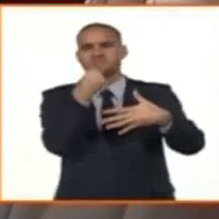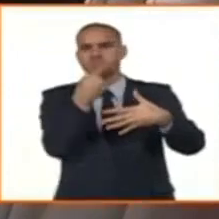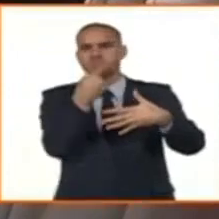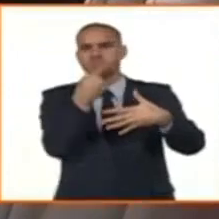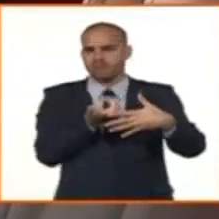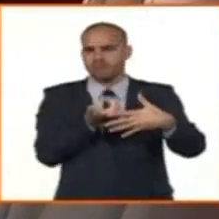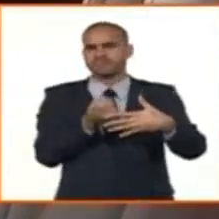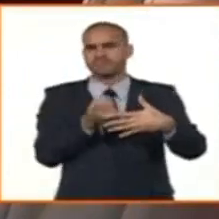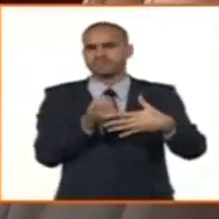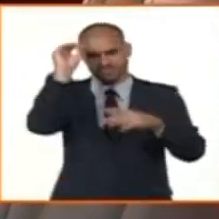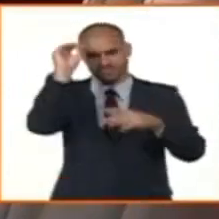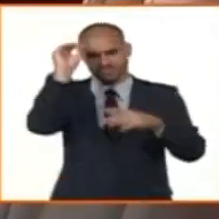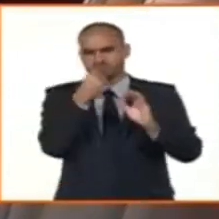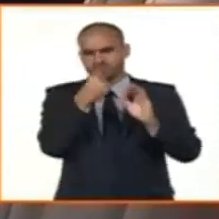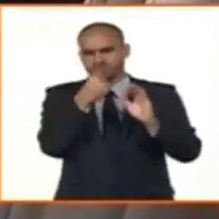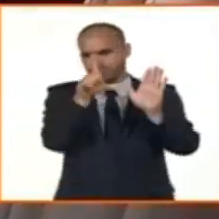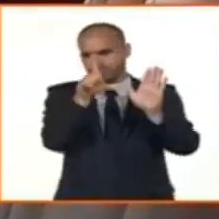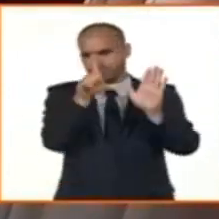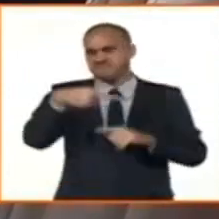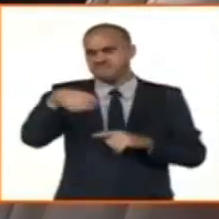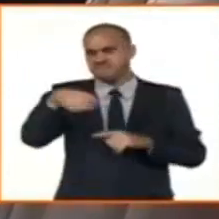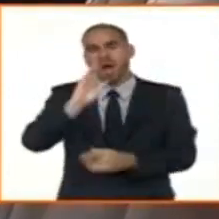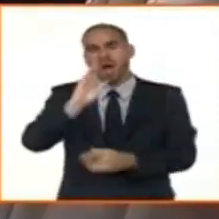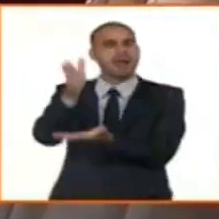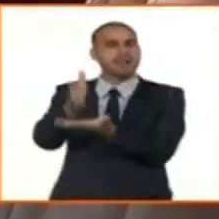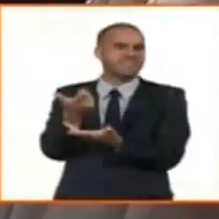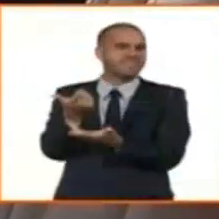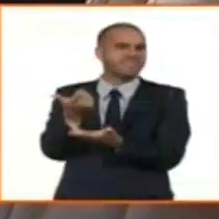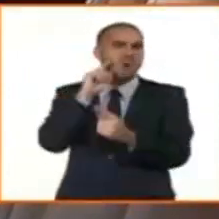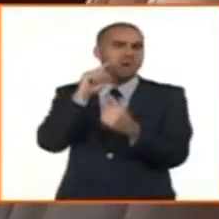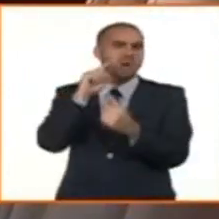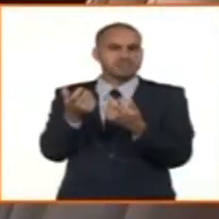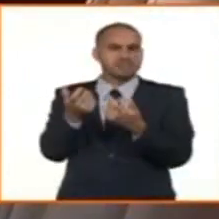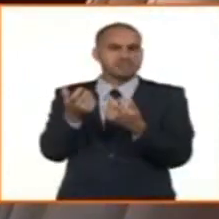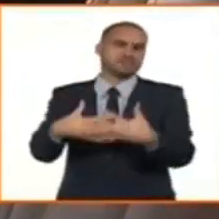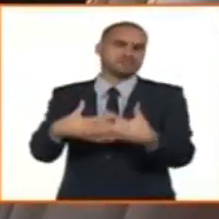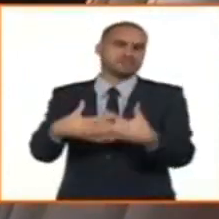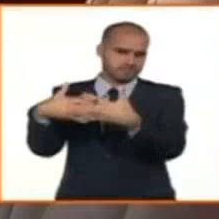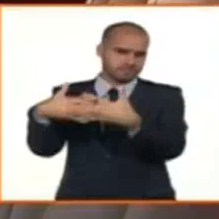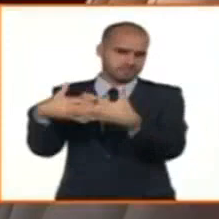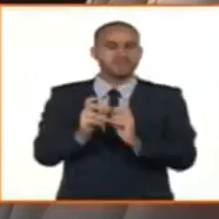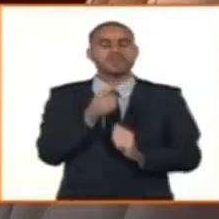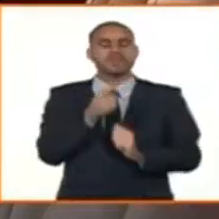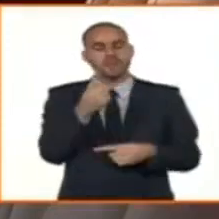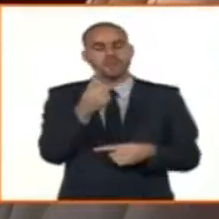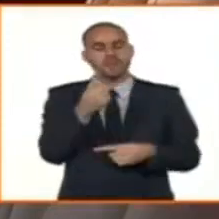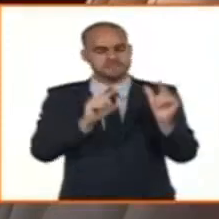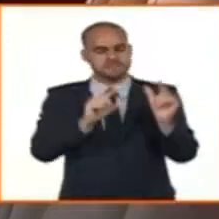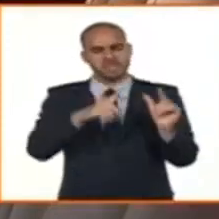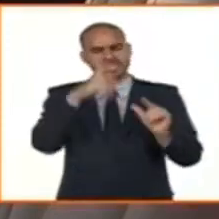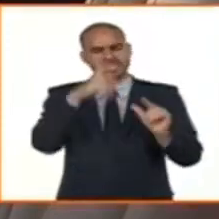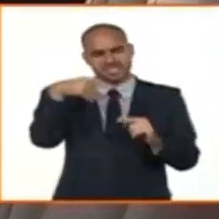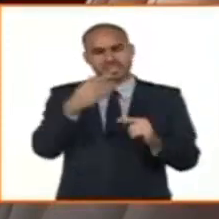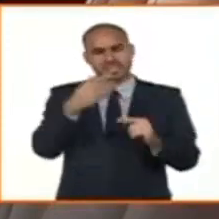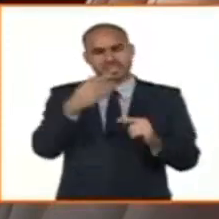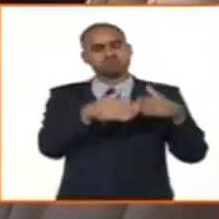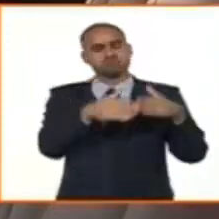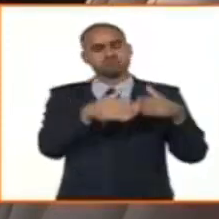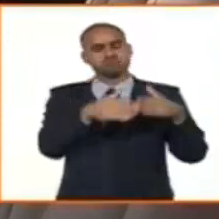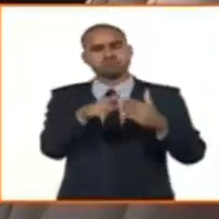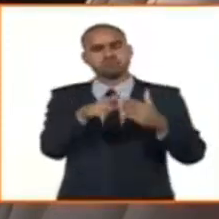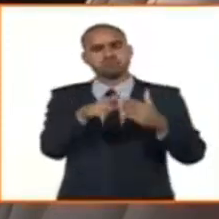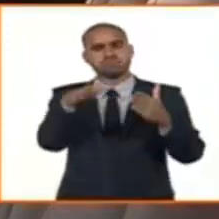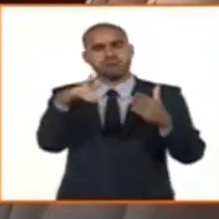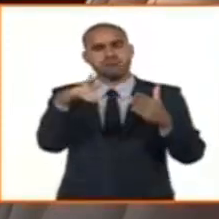varios países yendo hacia Estados Unidos, de la presencia también de inmigrantes cubanos en el mar en los últimos tiempos.